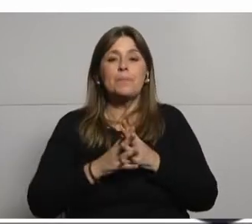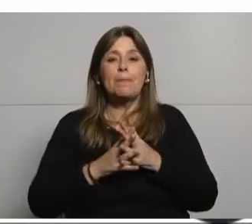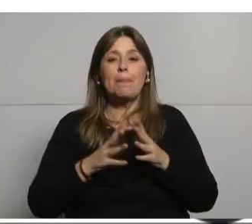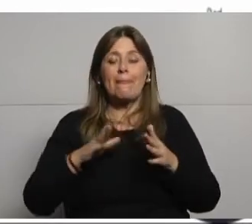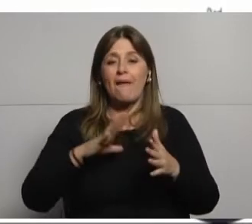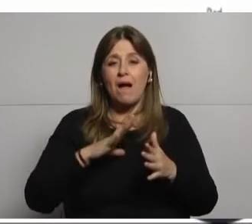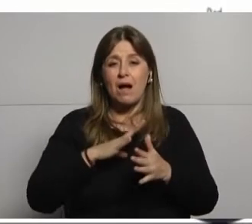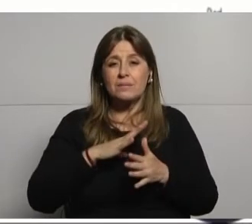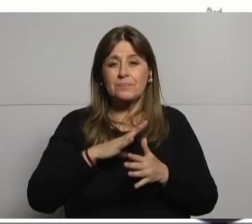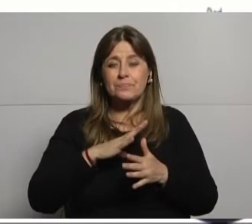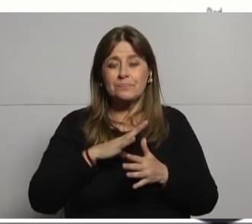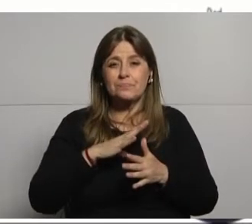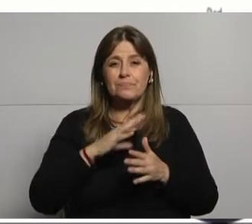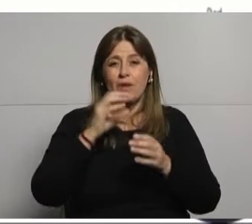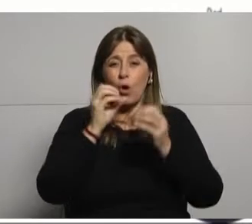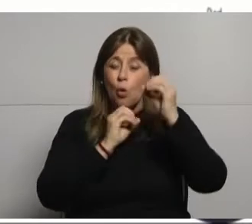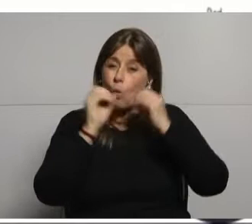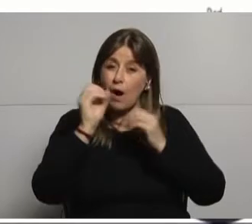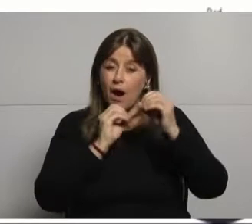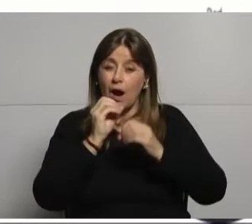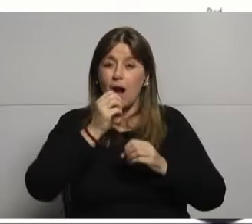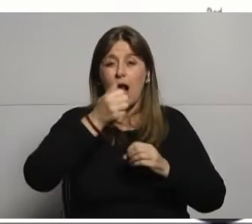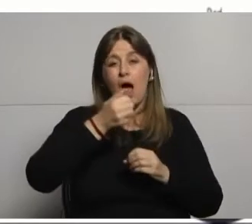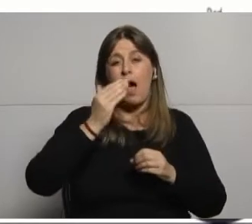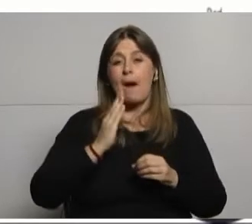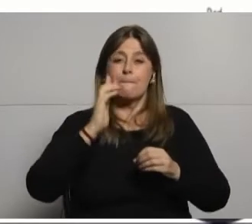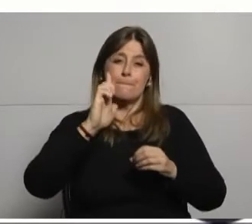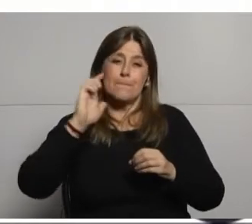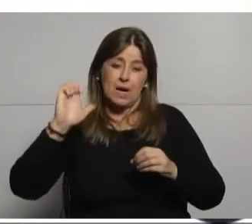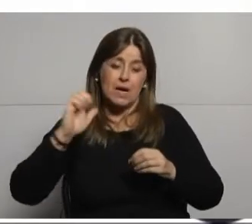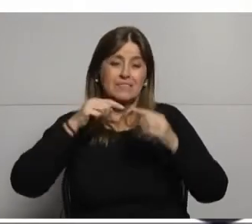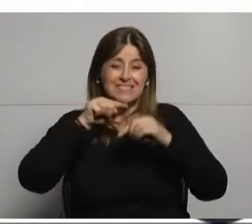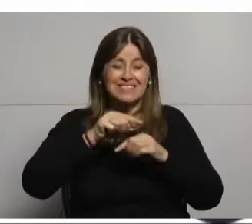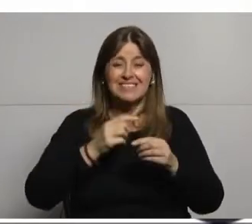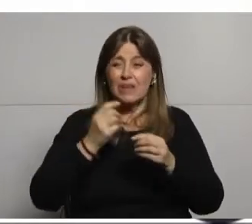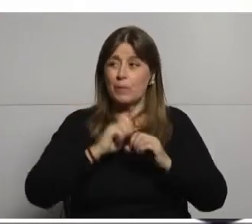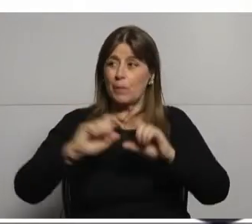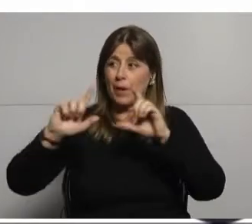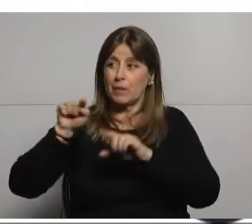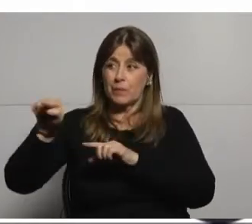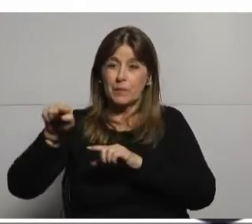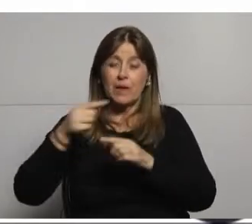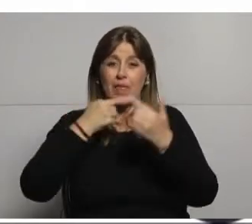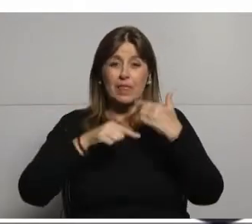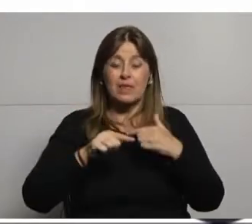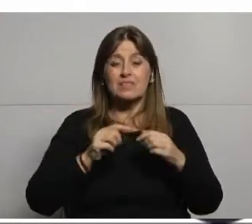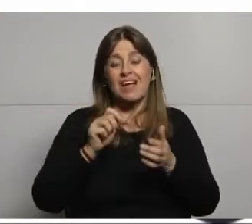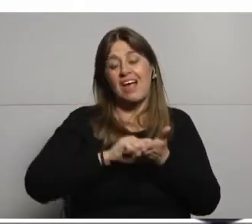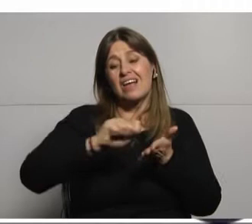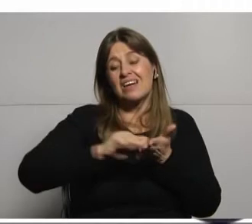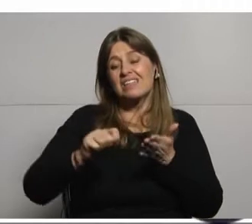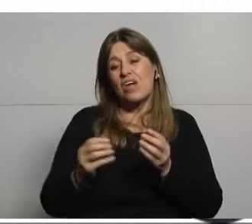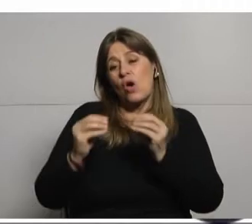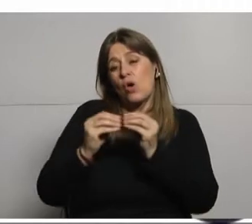han tomado. Es decir, Google y Apple, nosotros lo comentamos en este paper que hemos coescrito con